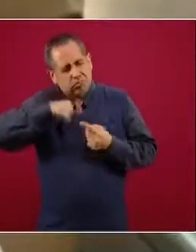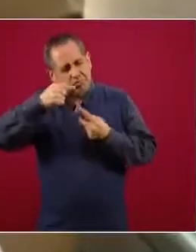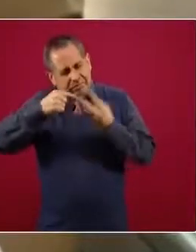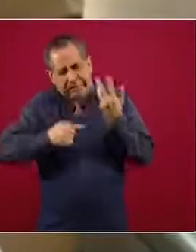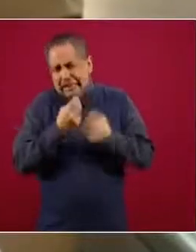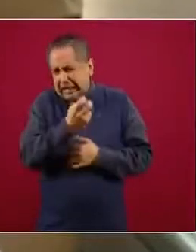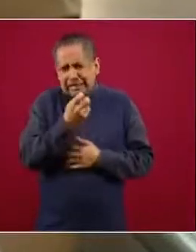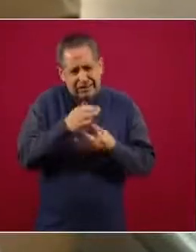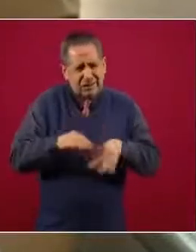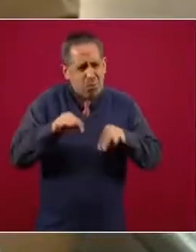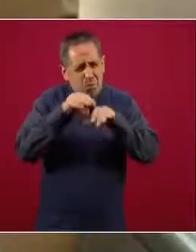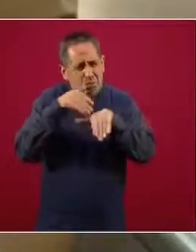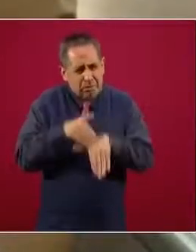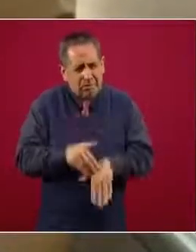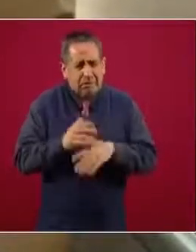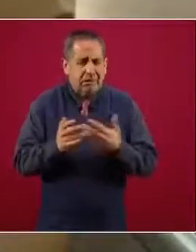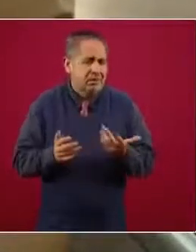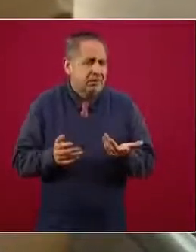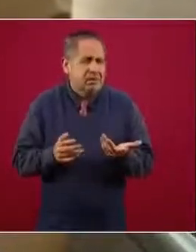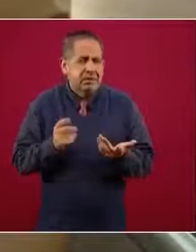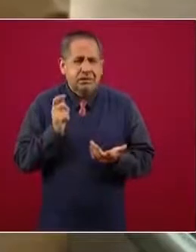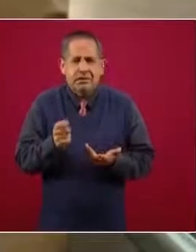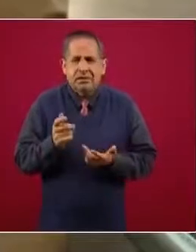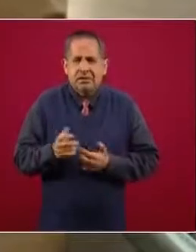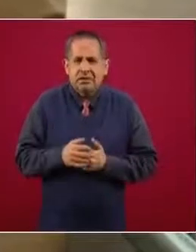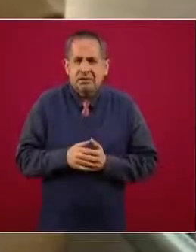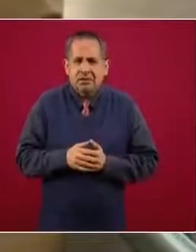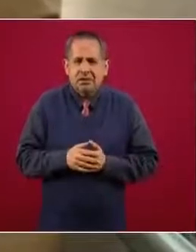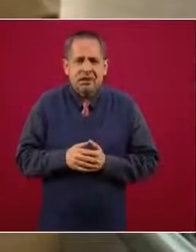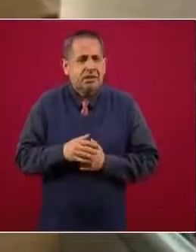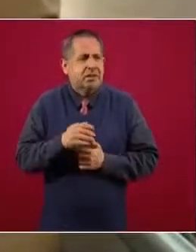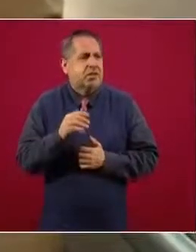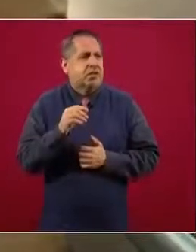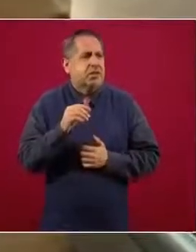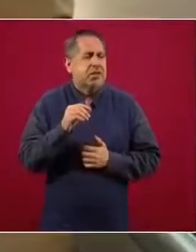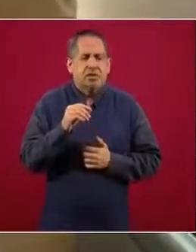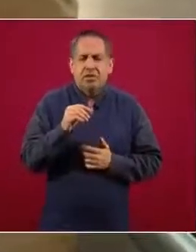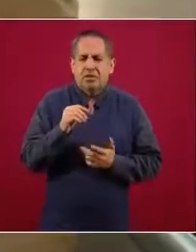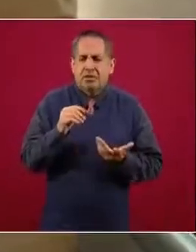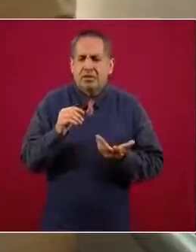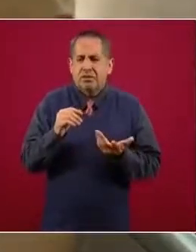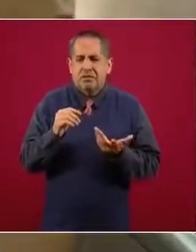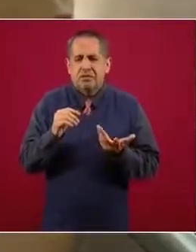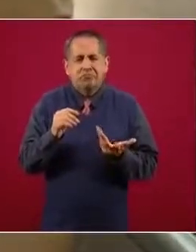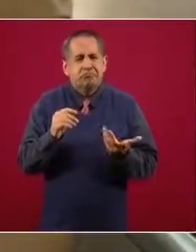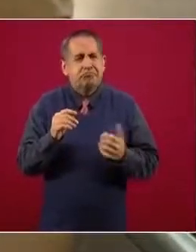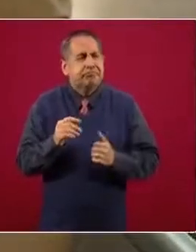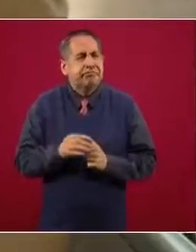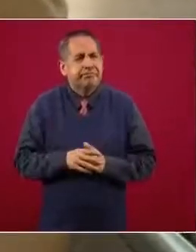No necesariamente necesitamos